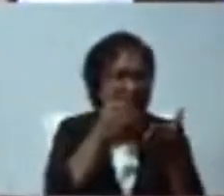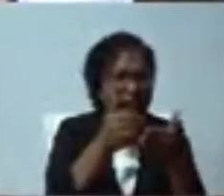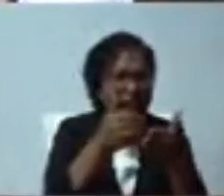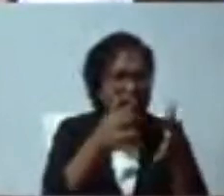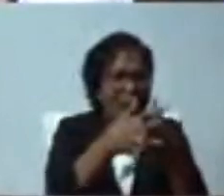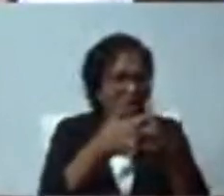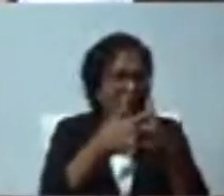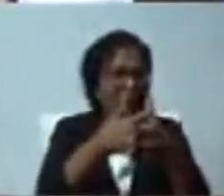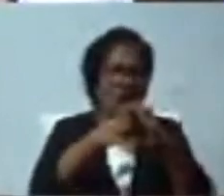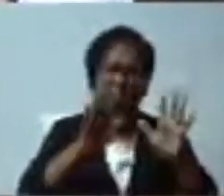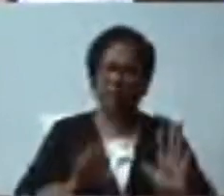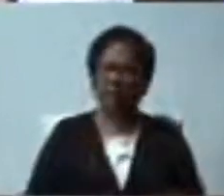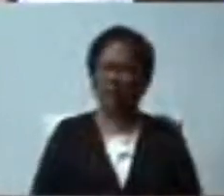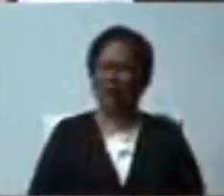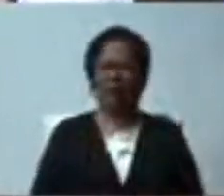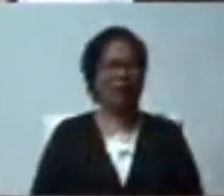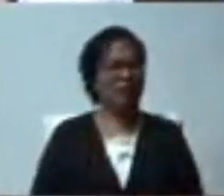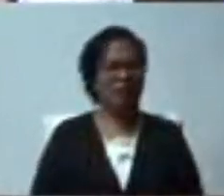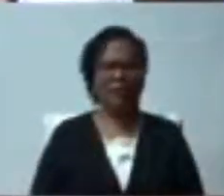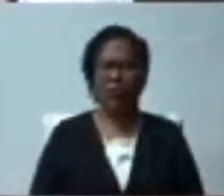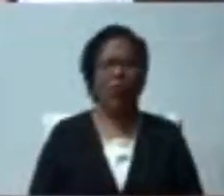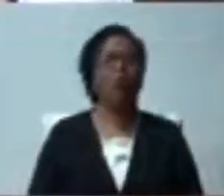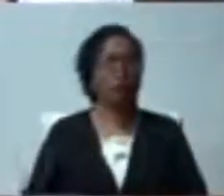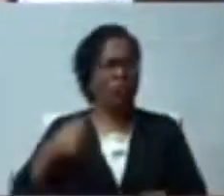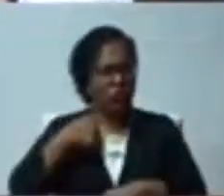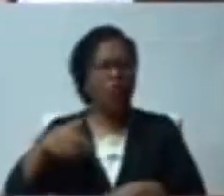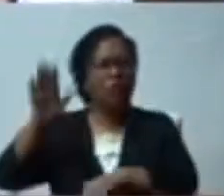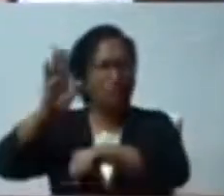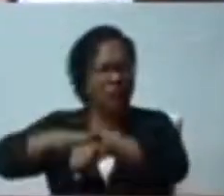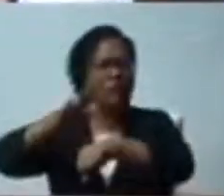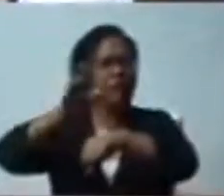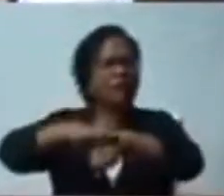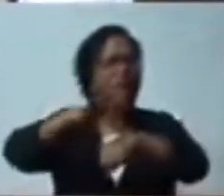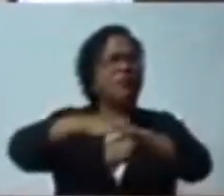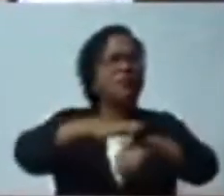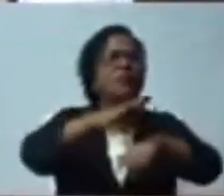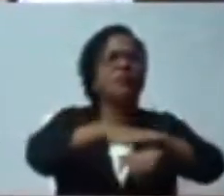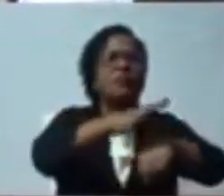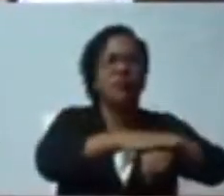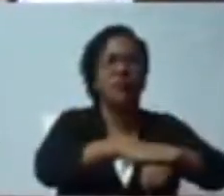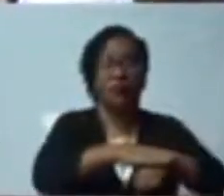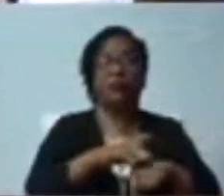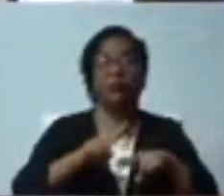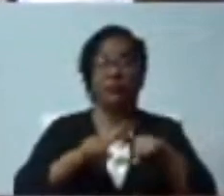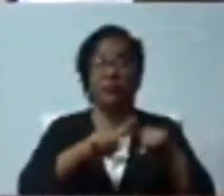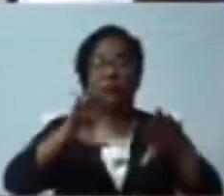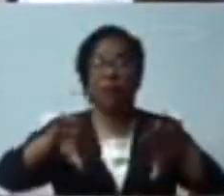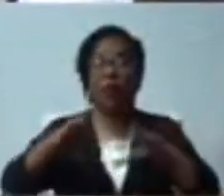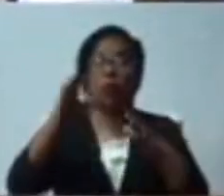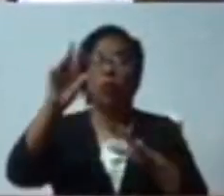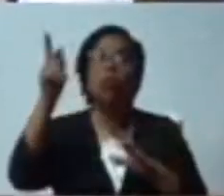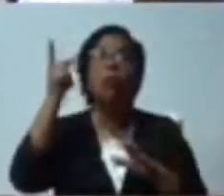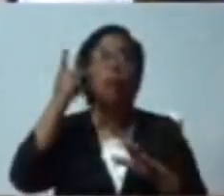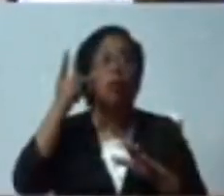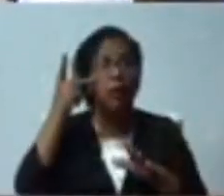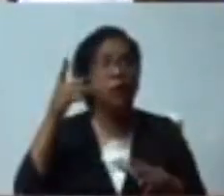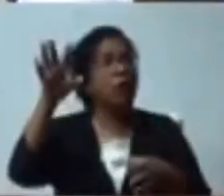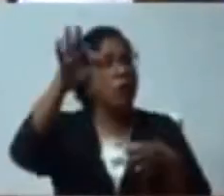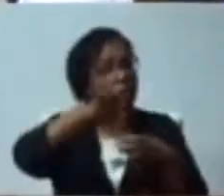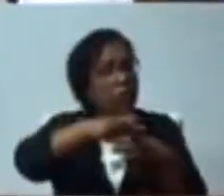yo llamo la atención de las diferentes posiciones que aquí hay y demos un voto de